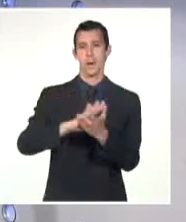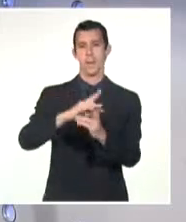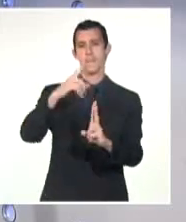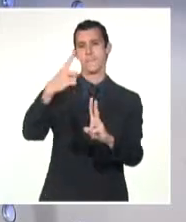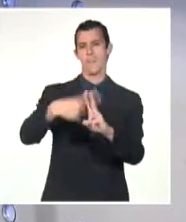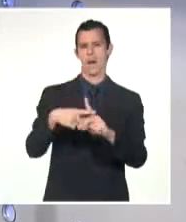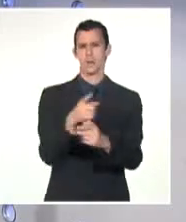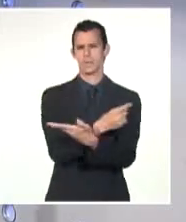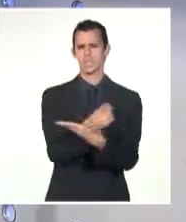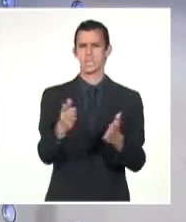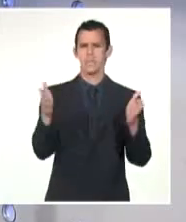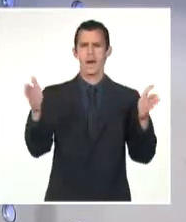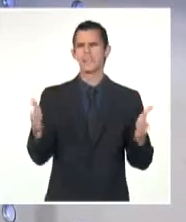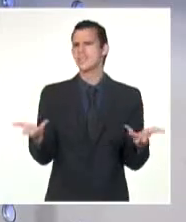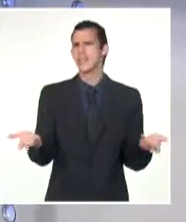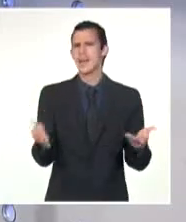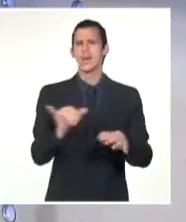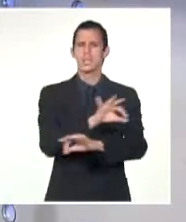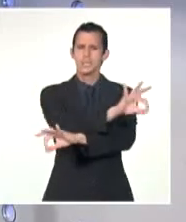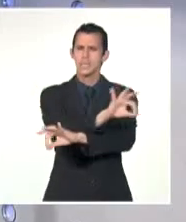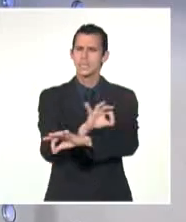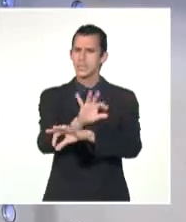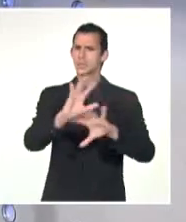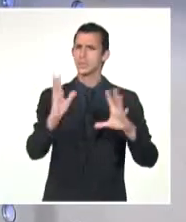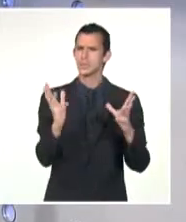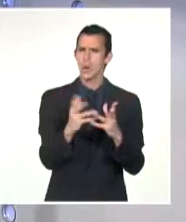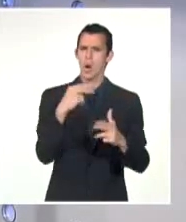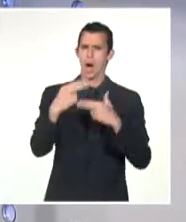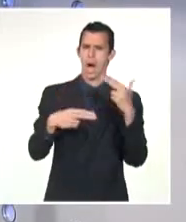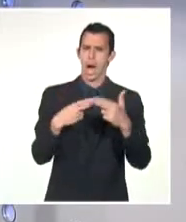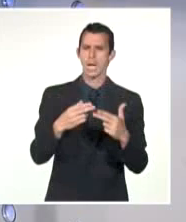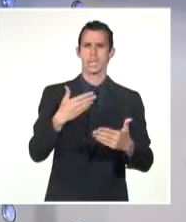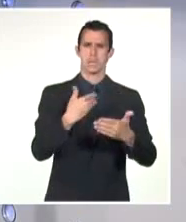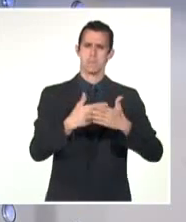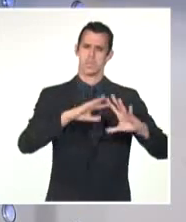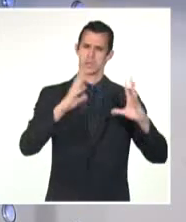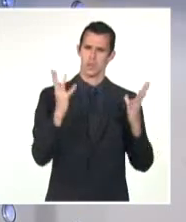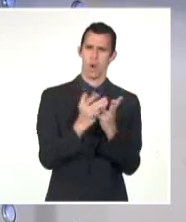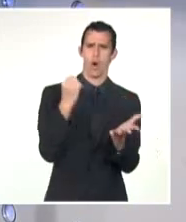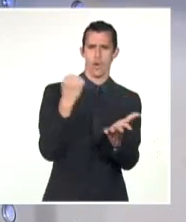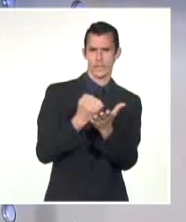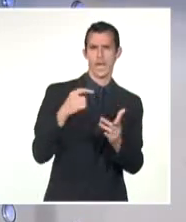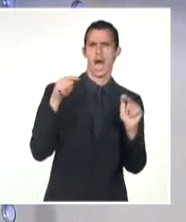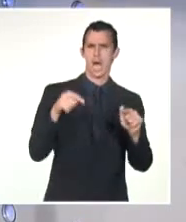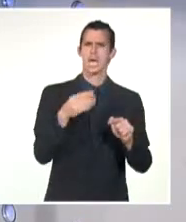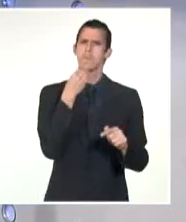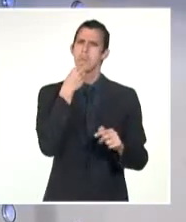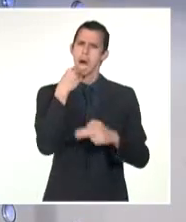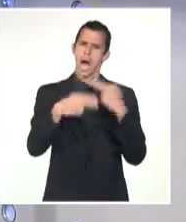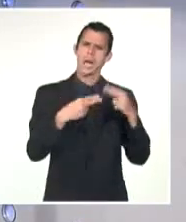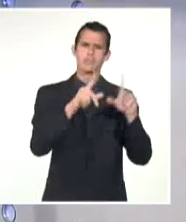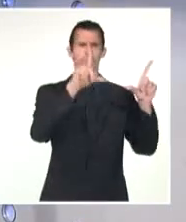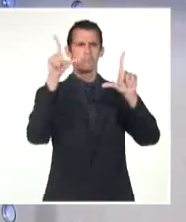Oficina Nacional de Diseño en la capital cubana. El programa de la cita incluye exposiciones,